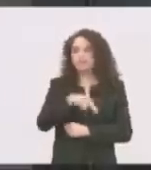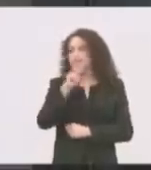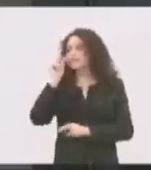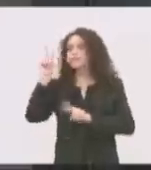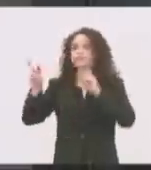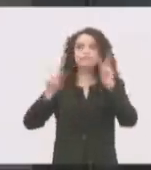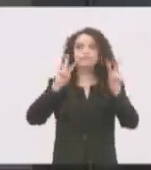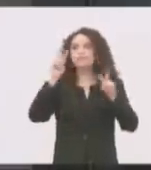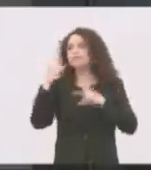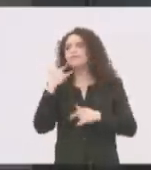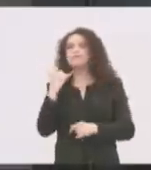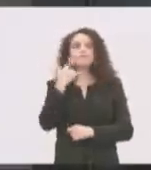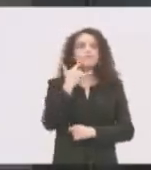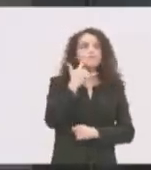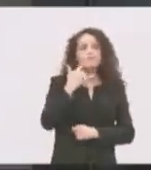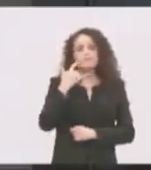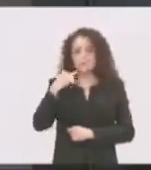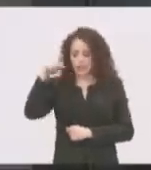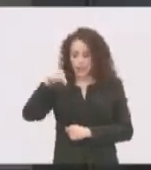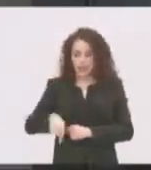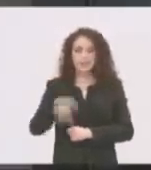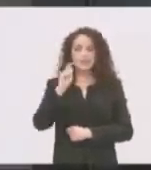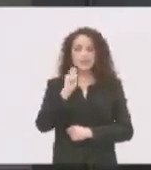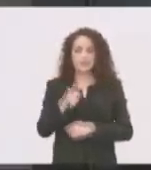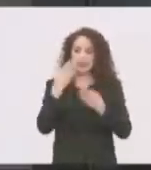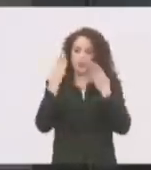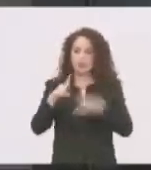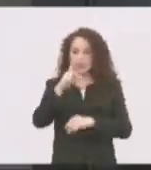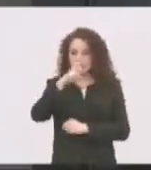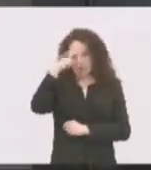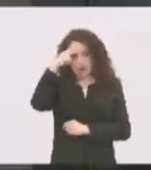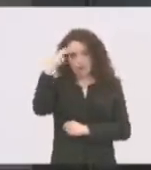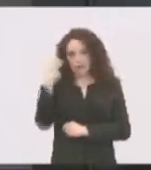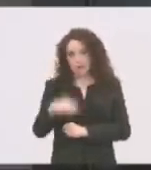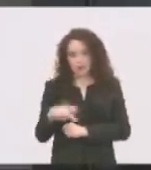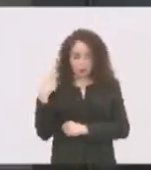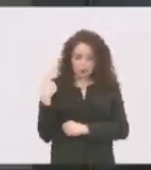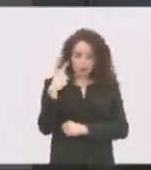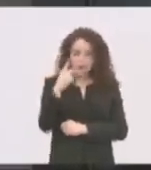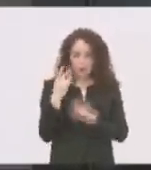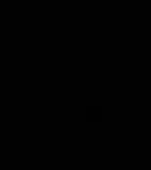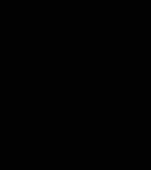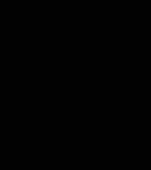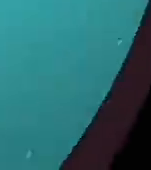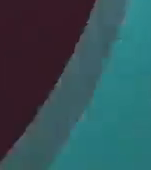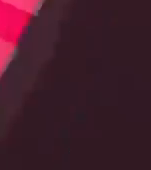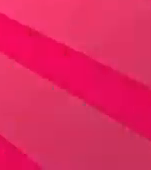suyo esta, que es su casa, el Banco de México, su Banco Central.